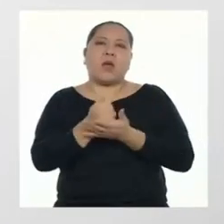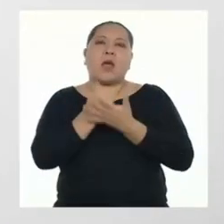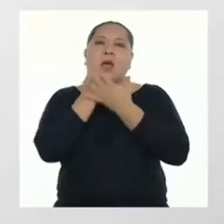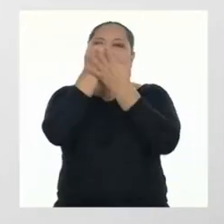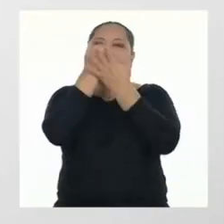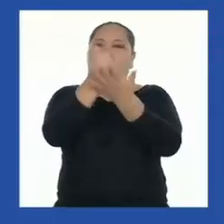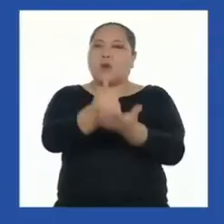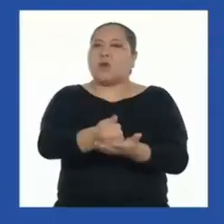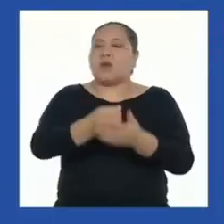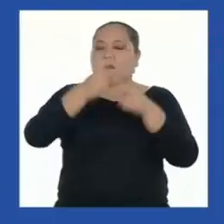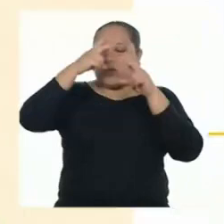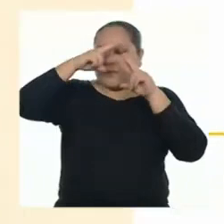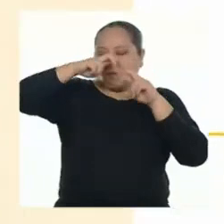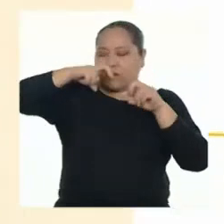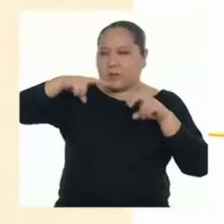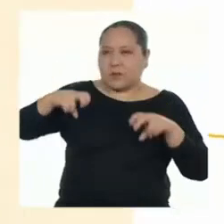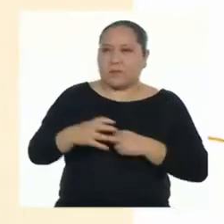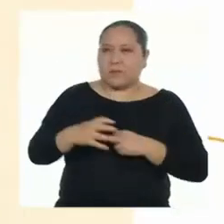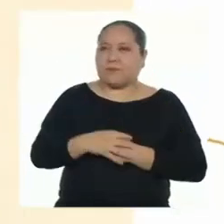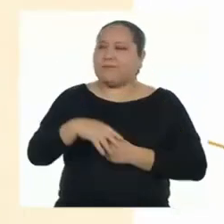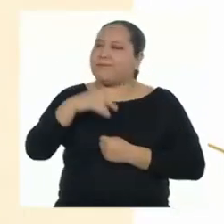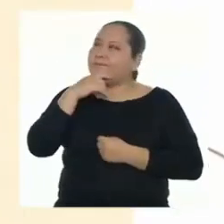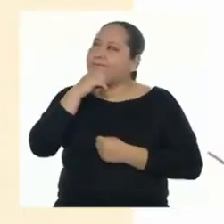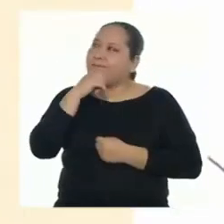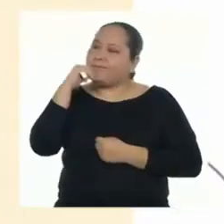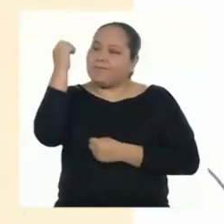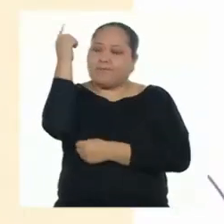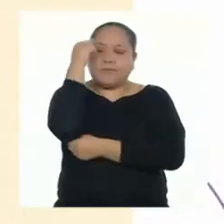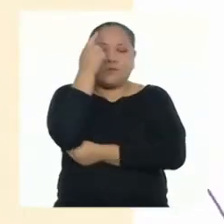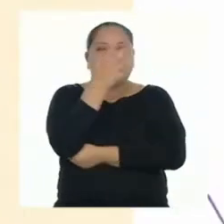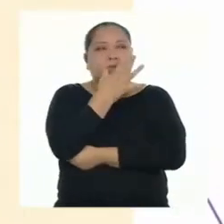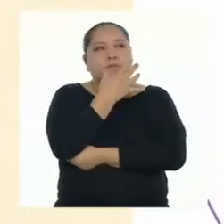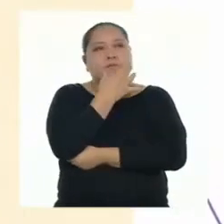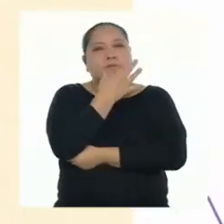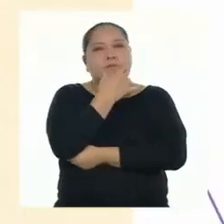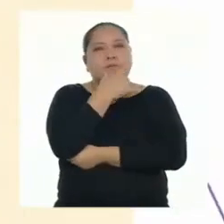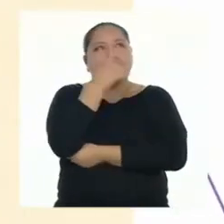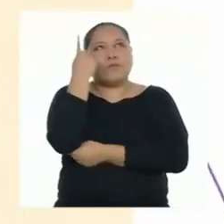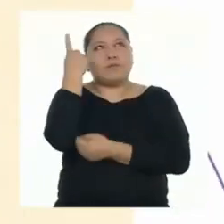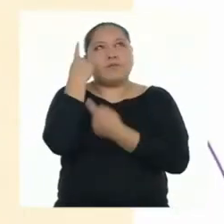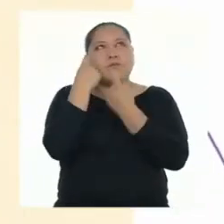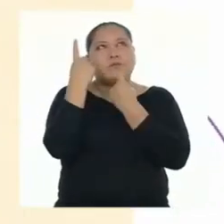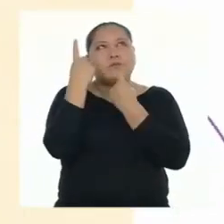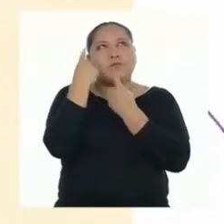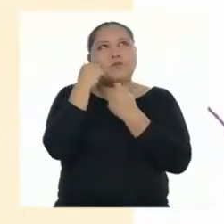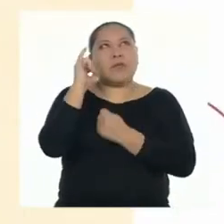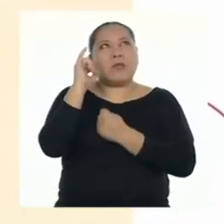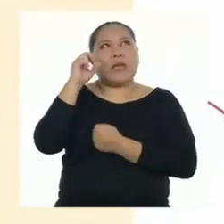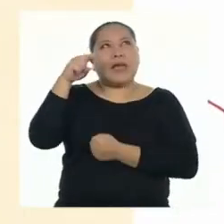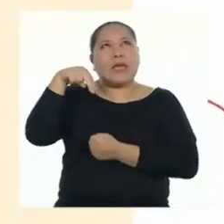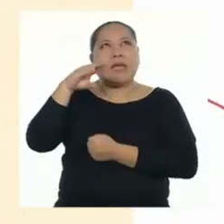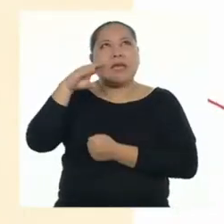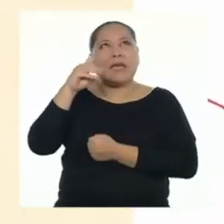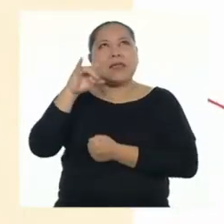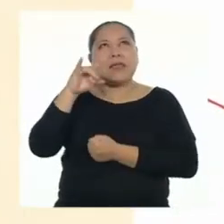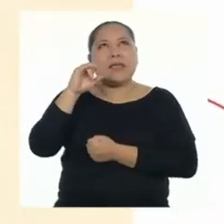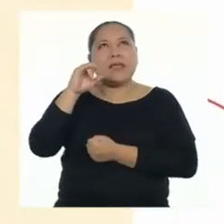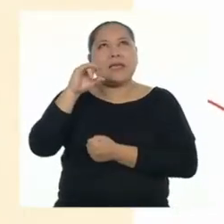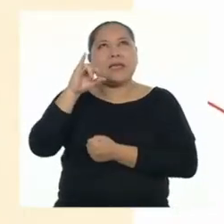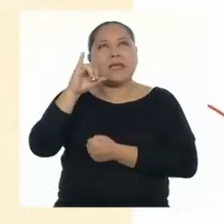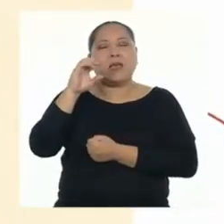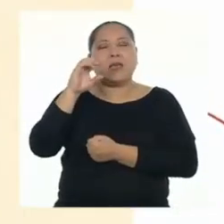tu indagación? Déjeme pensar, preguntas de indagación.